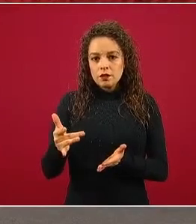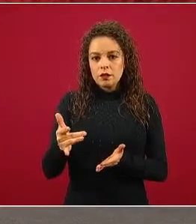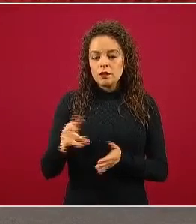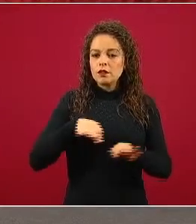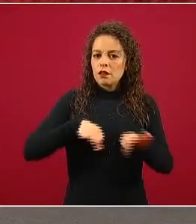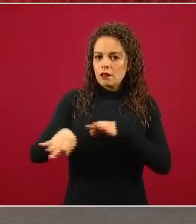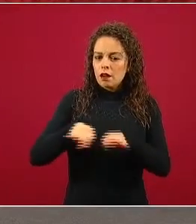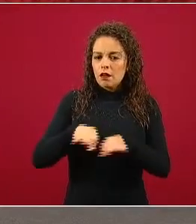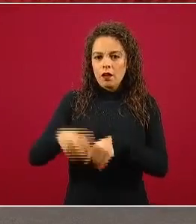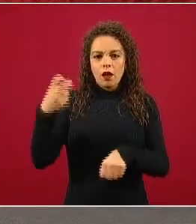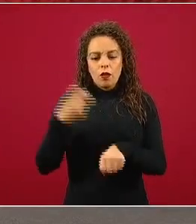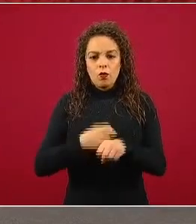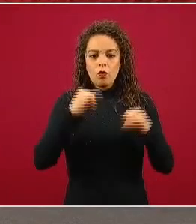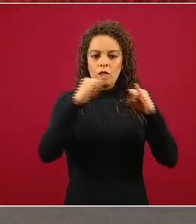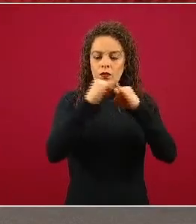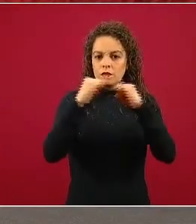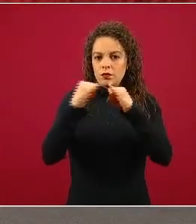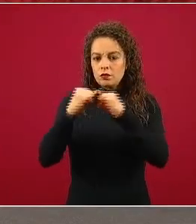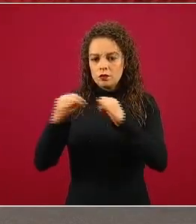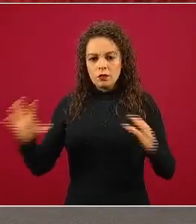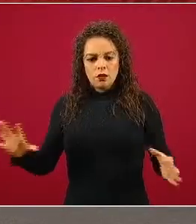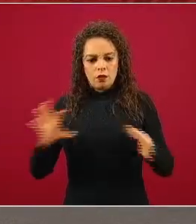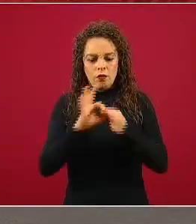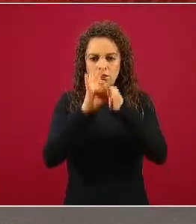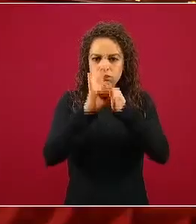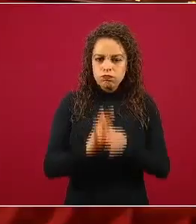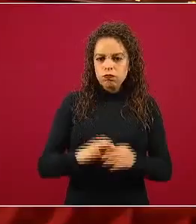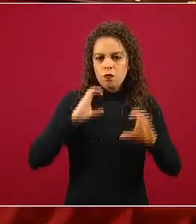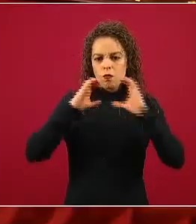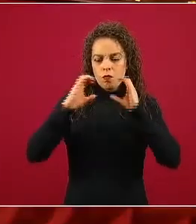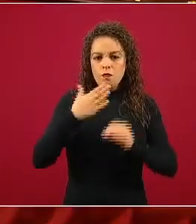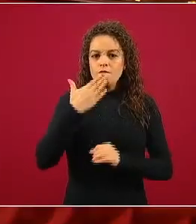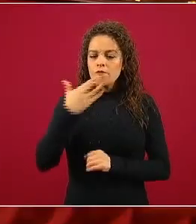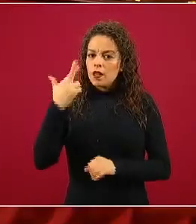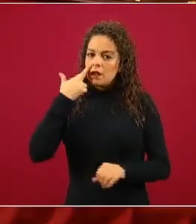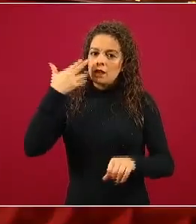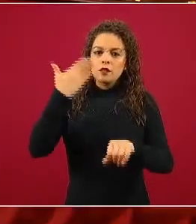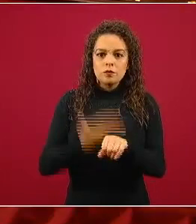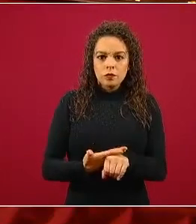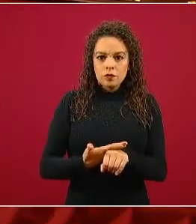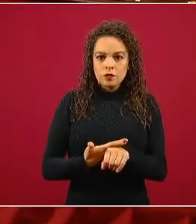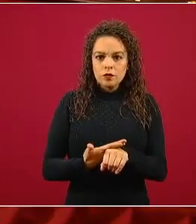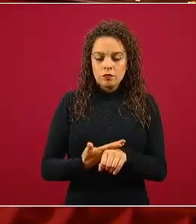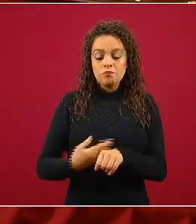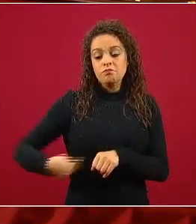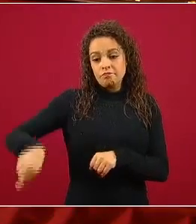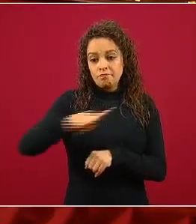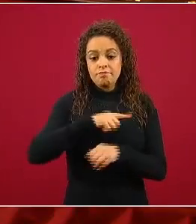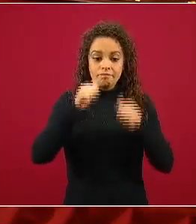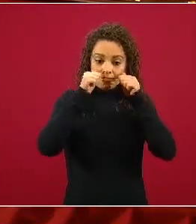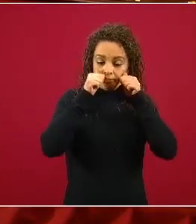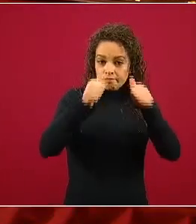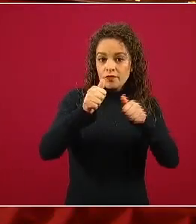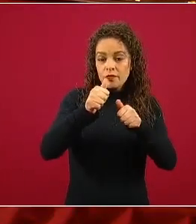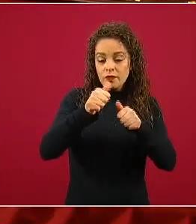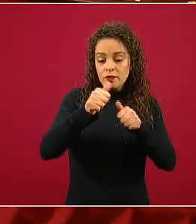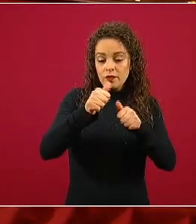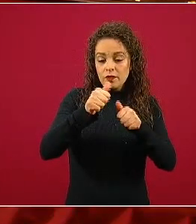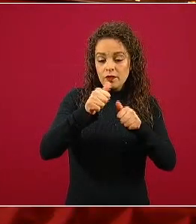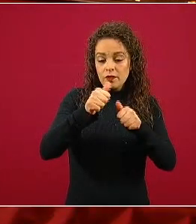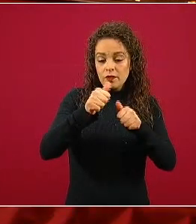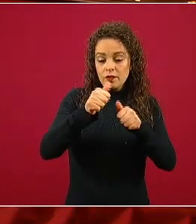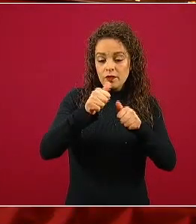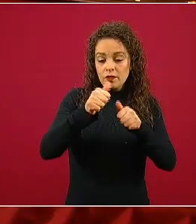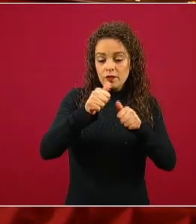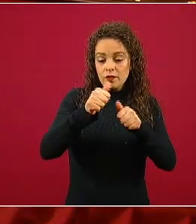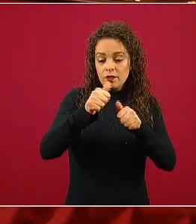con gran colaboración, comunicación y responsabilidad estamos a sus servicios. Los Centros de Integración